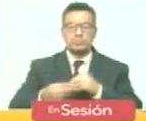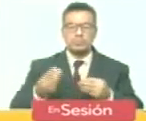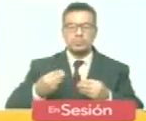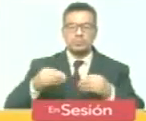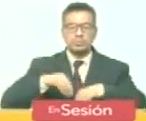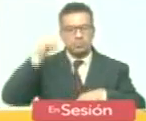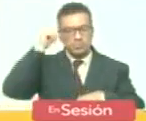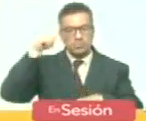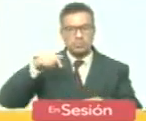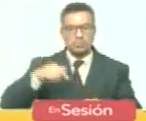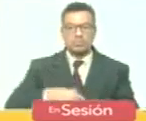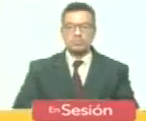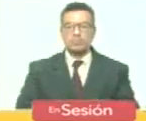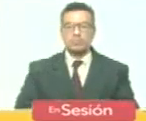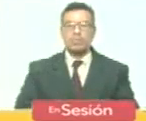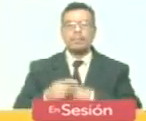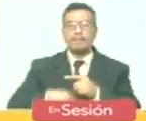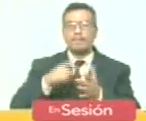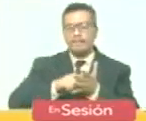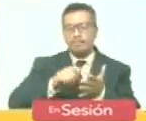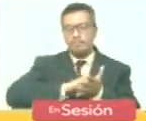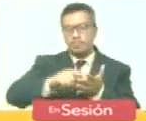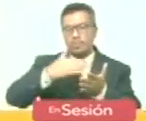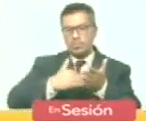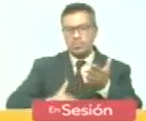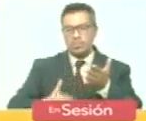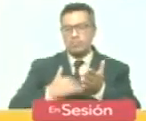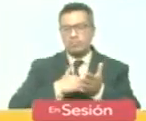día de hoy. Siguiente punto del orden del día.